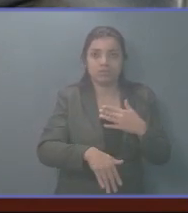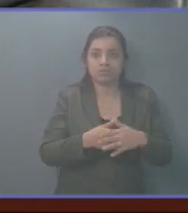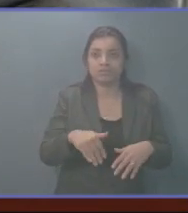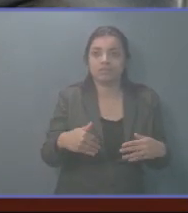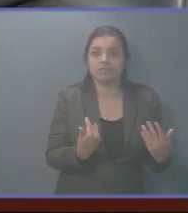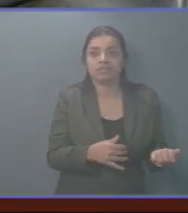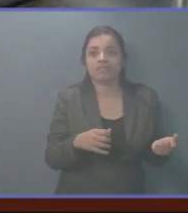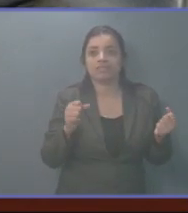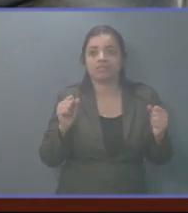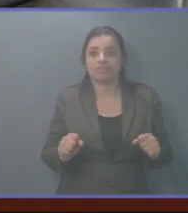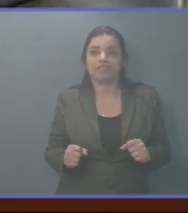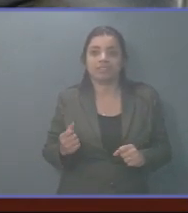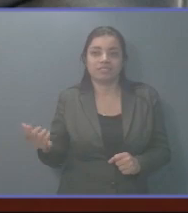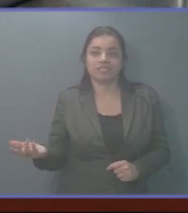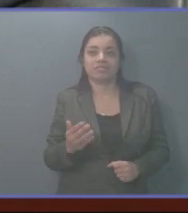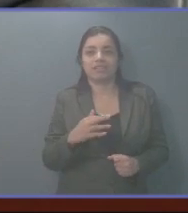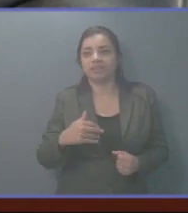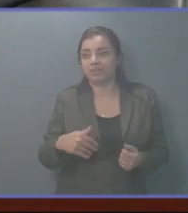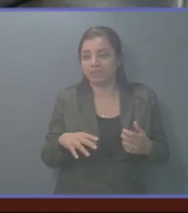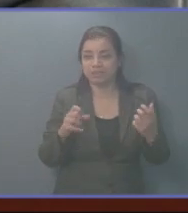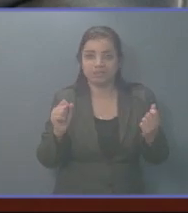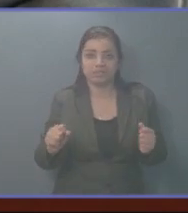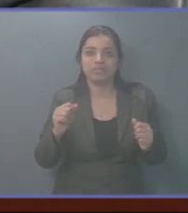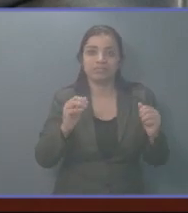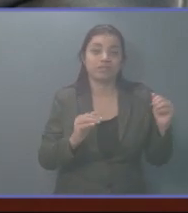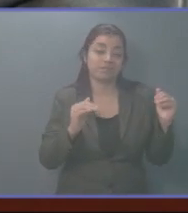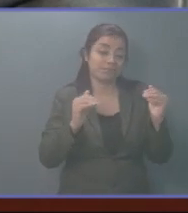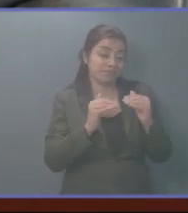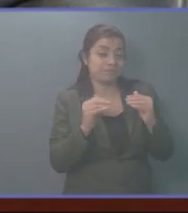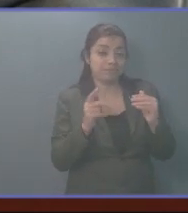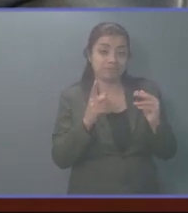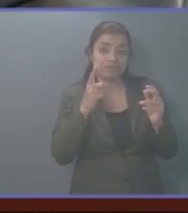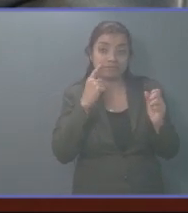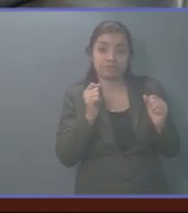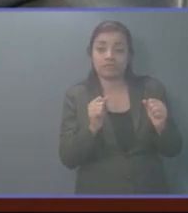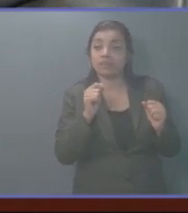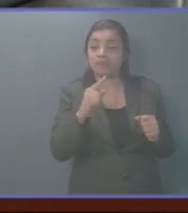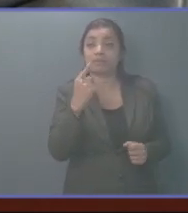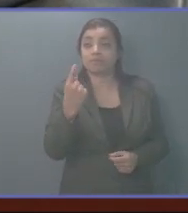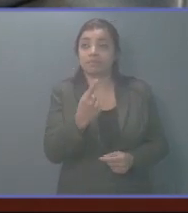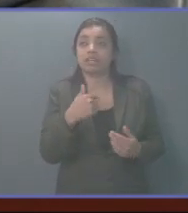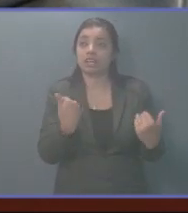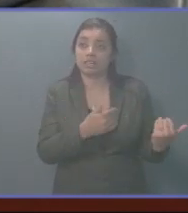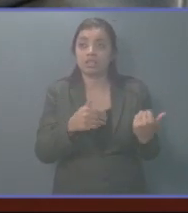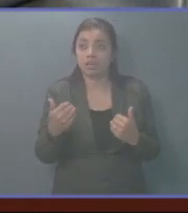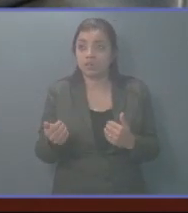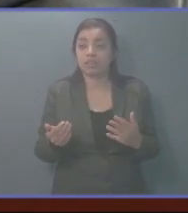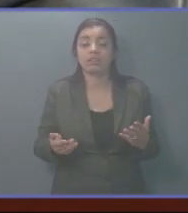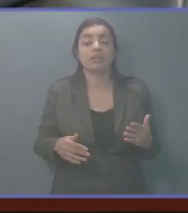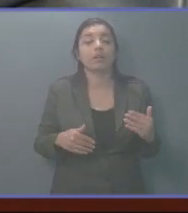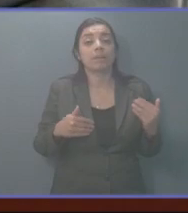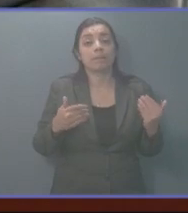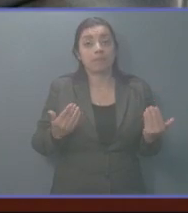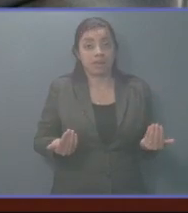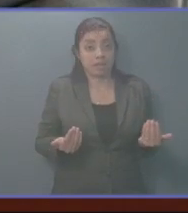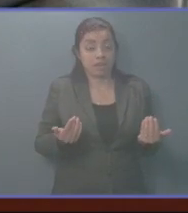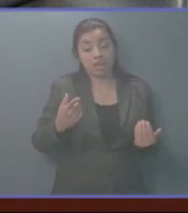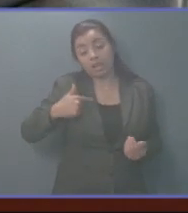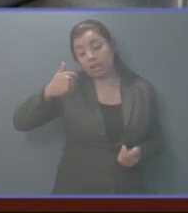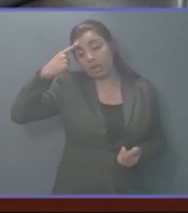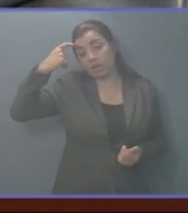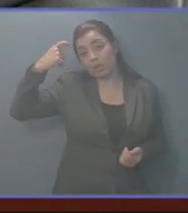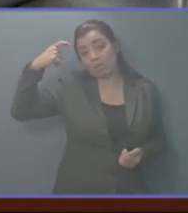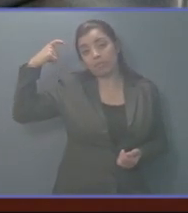vive todos los años durante la Semana Santa una inigualable devoción religiosa, con servicio de actividades que rememoran